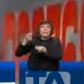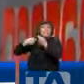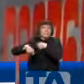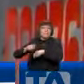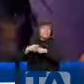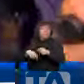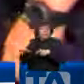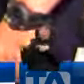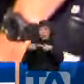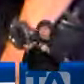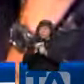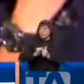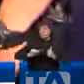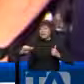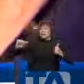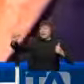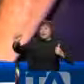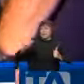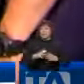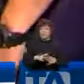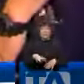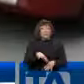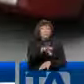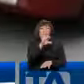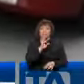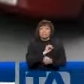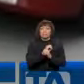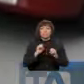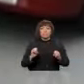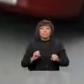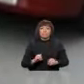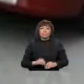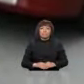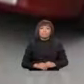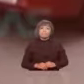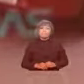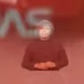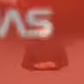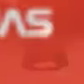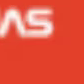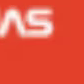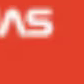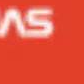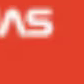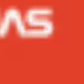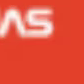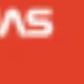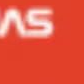localidades rurales para que no sean localizadas. Paul Tutibén, 24 horas.